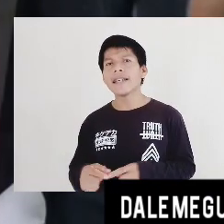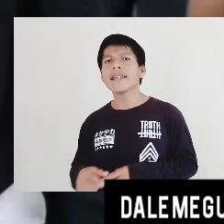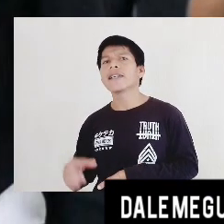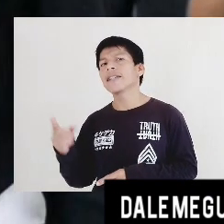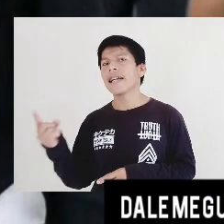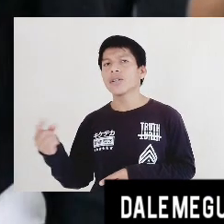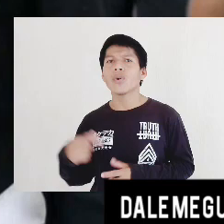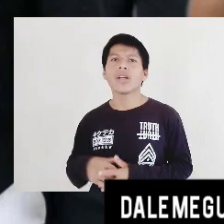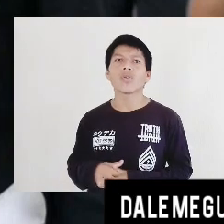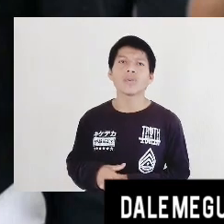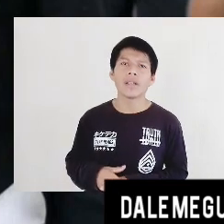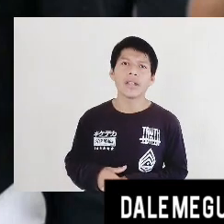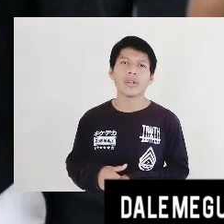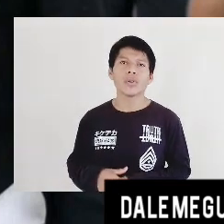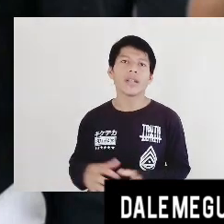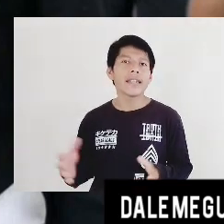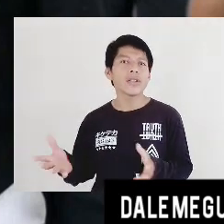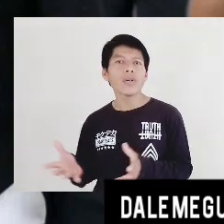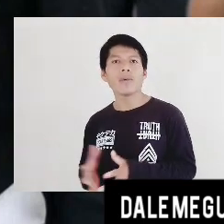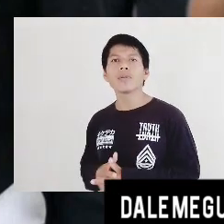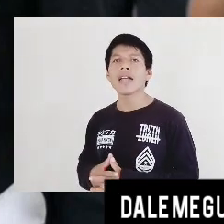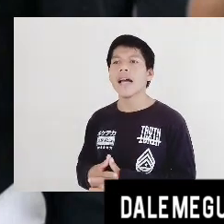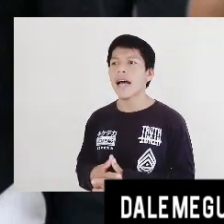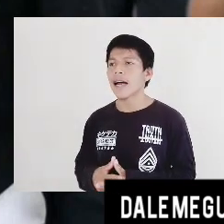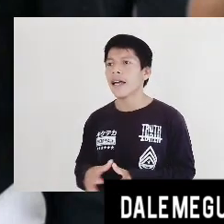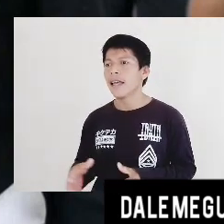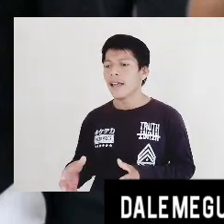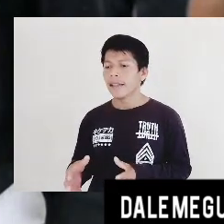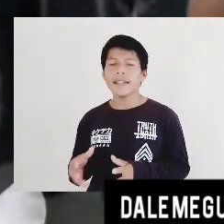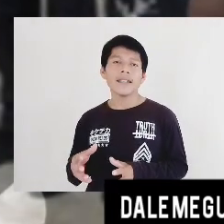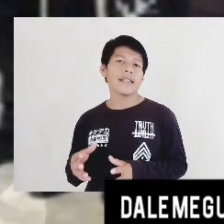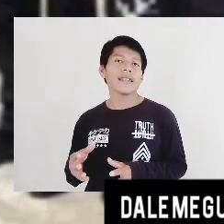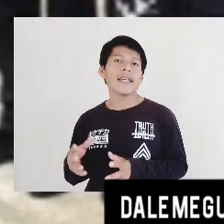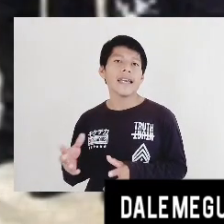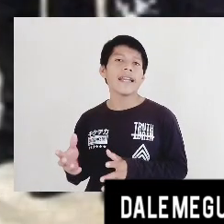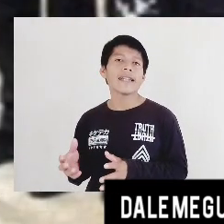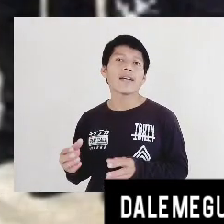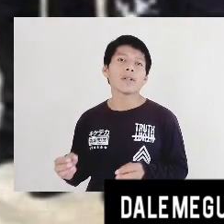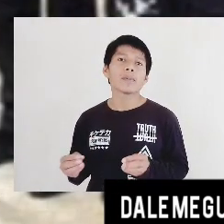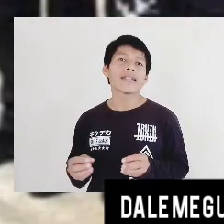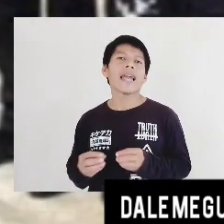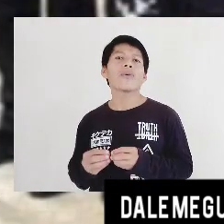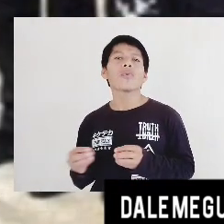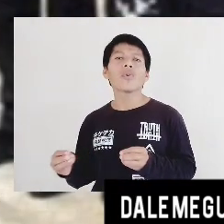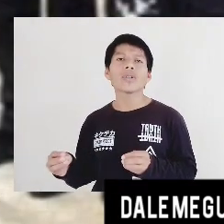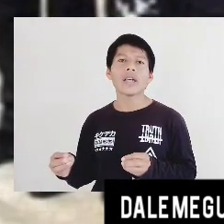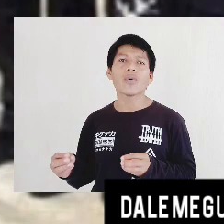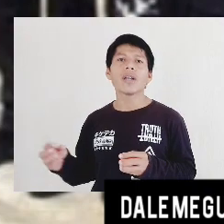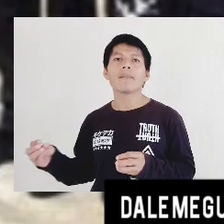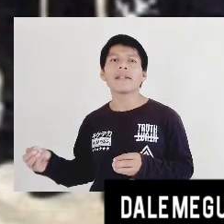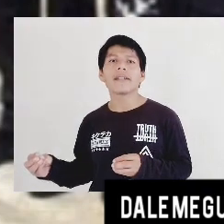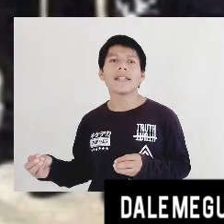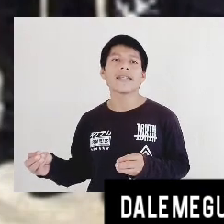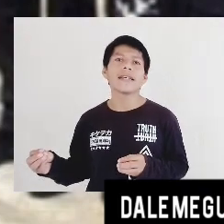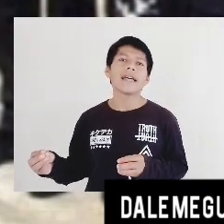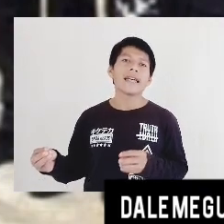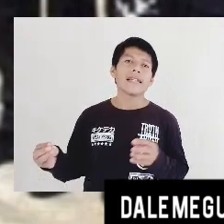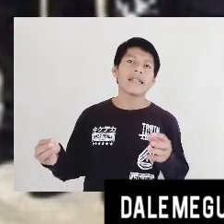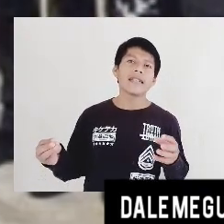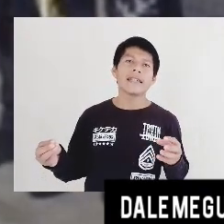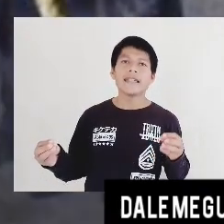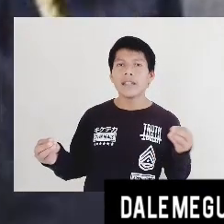Y César Yáñez se casó en 2018. ¿Y qué es lo que busca Elena Chávez? Pues que haya un roce con el